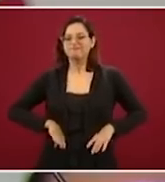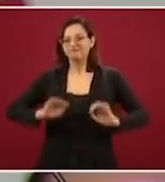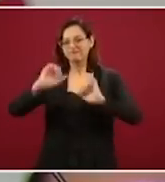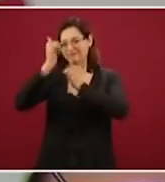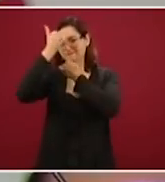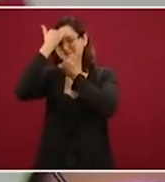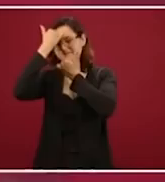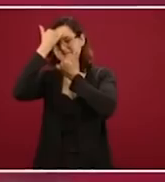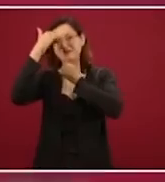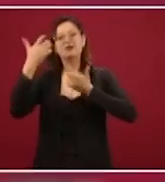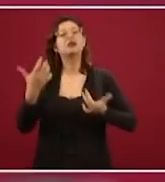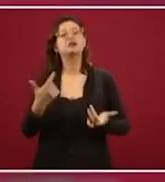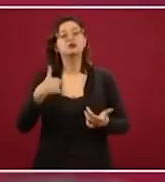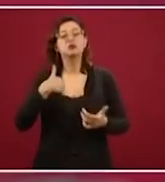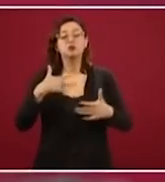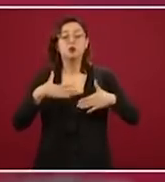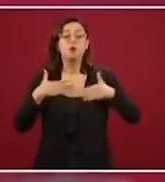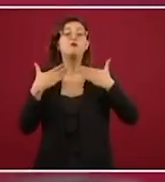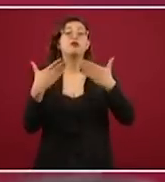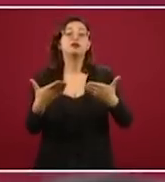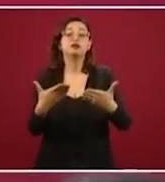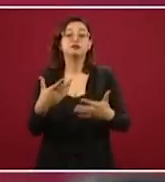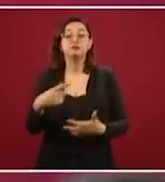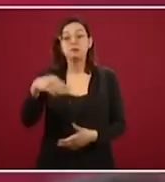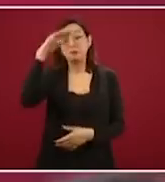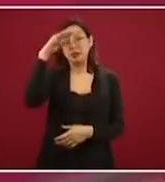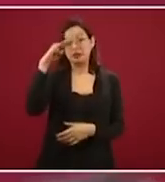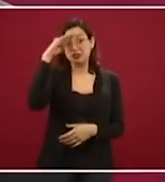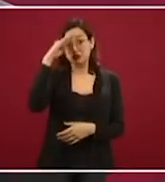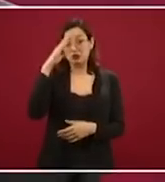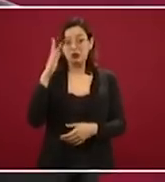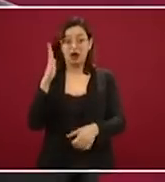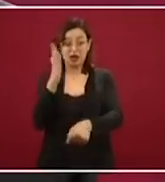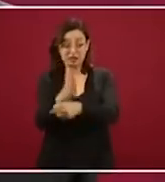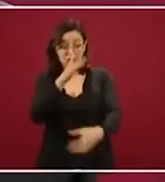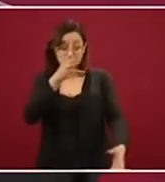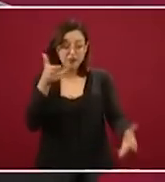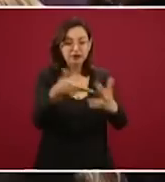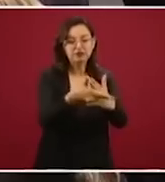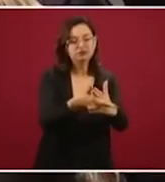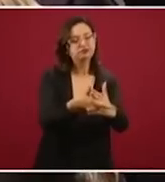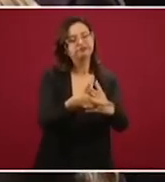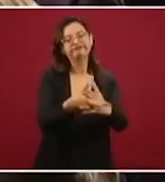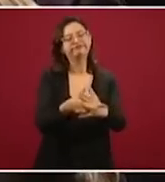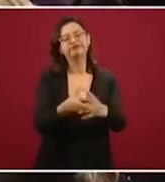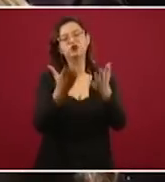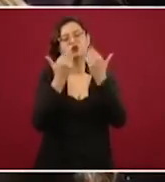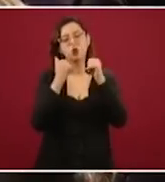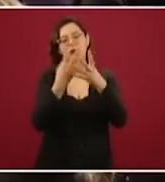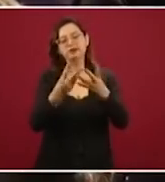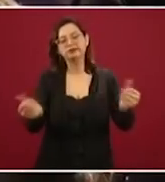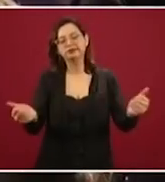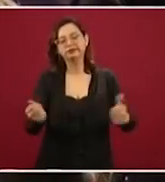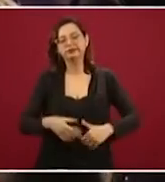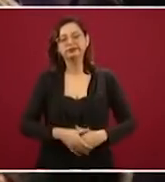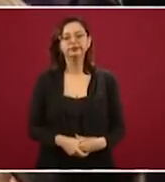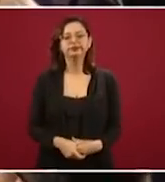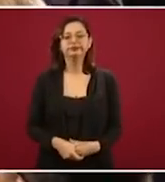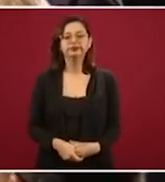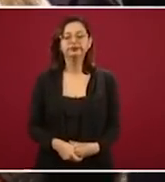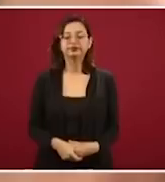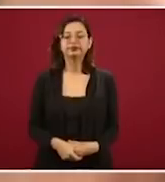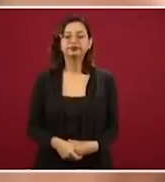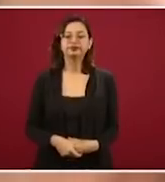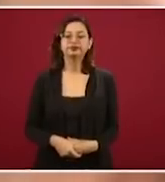no considero que sea una solución lo de la pena de muerte. Como segunda pregunta, presidente, ¿lo